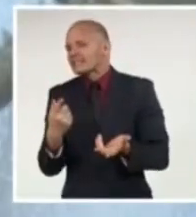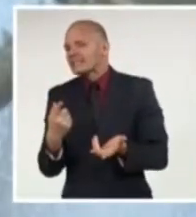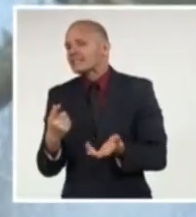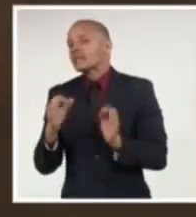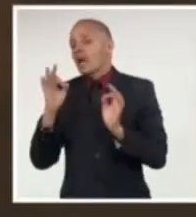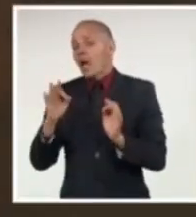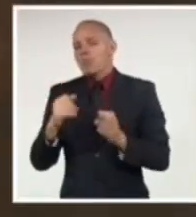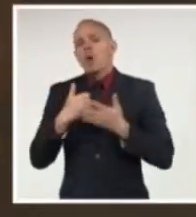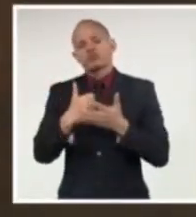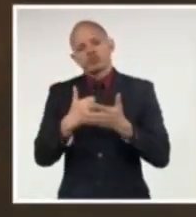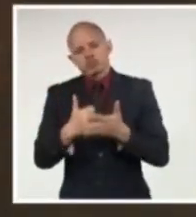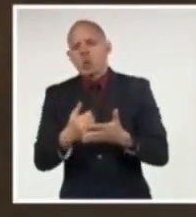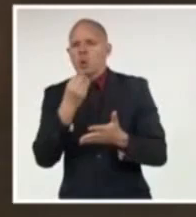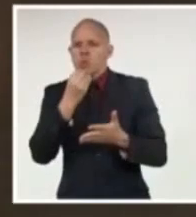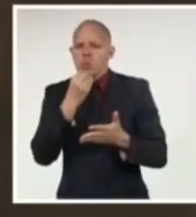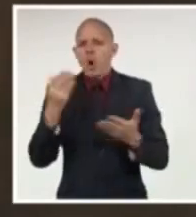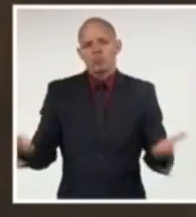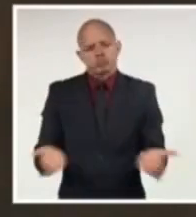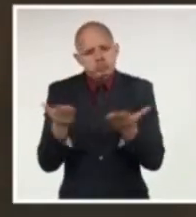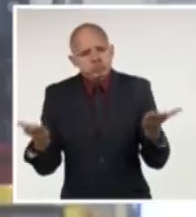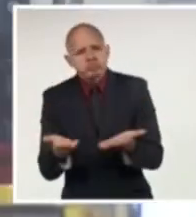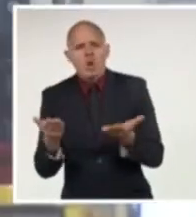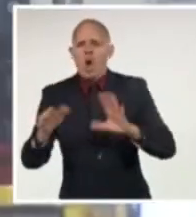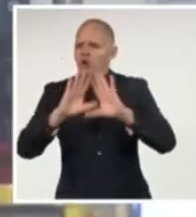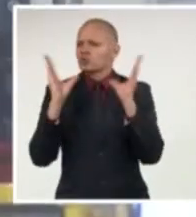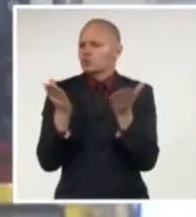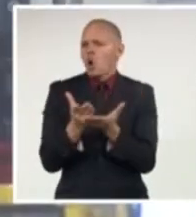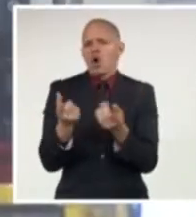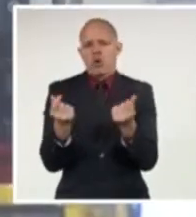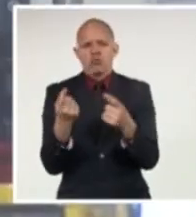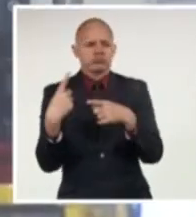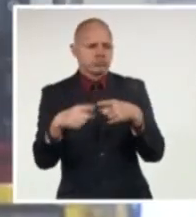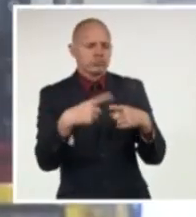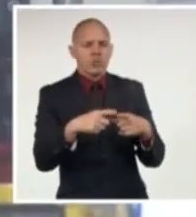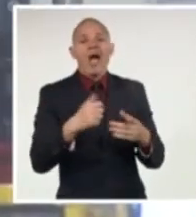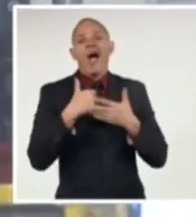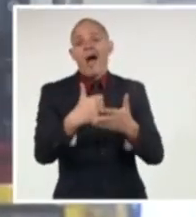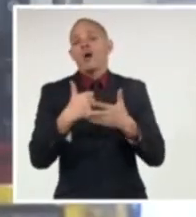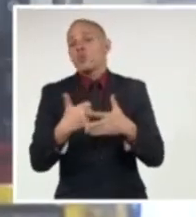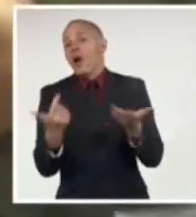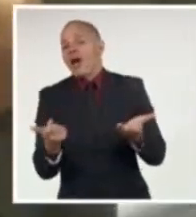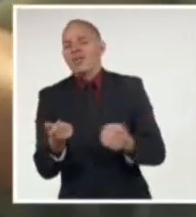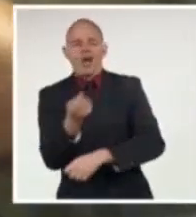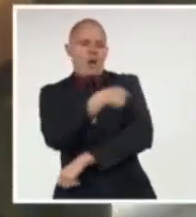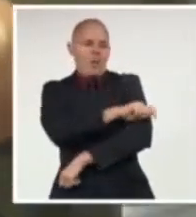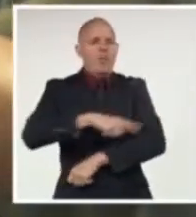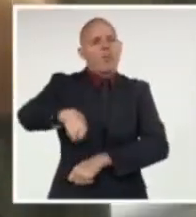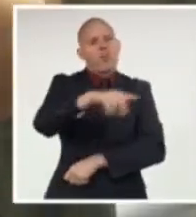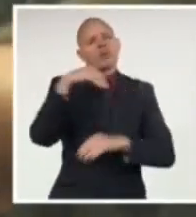al desarrollo socioeconómico del país y al bienestar de la